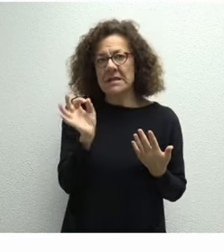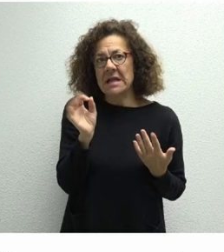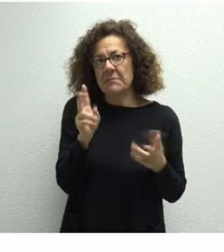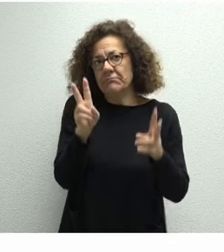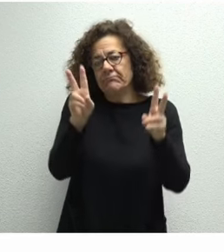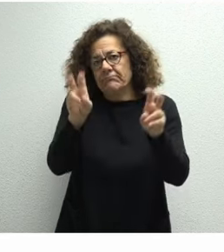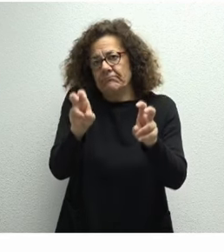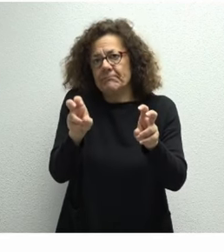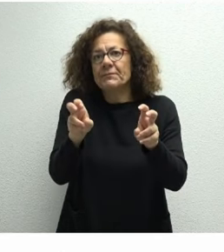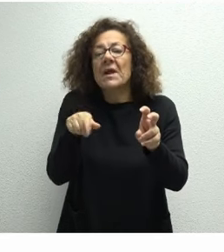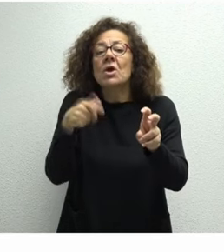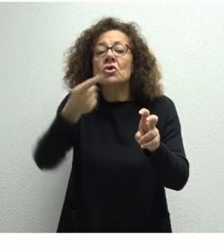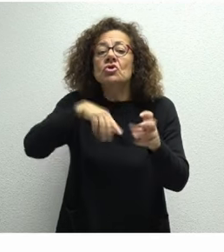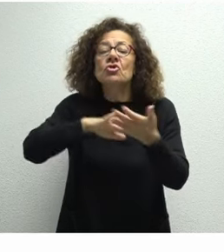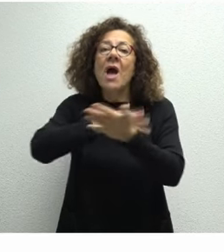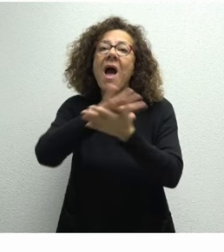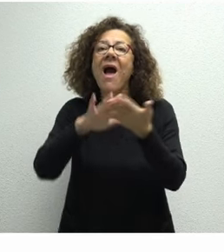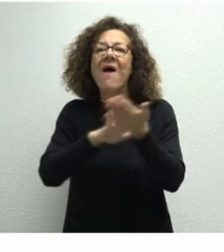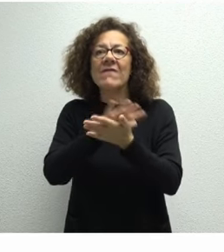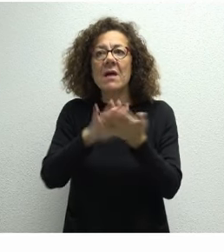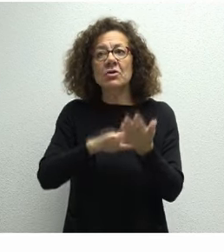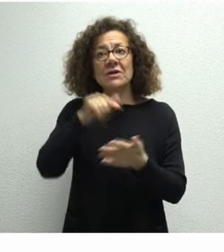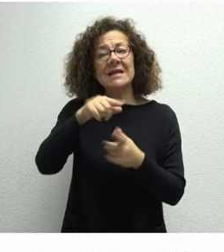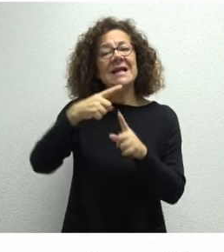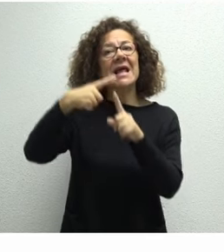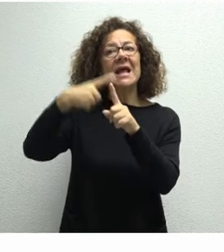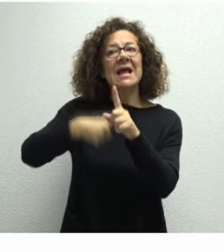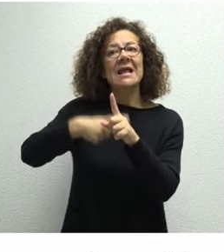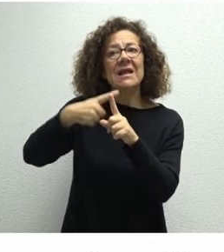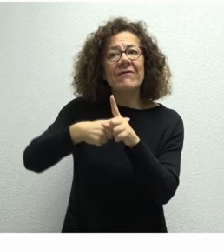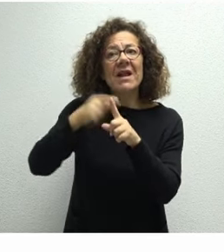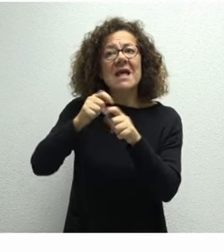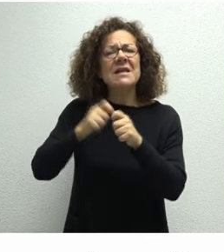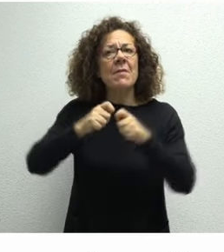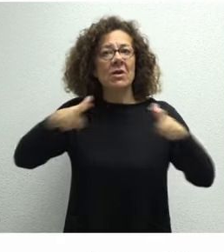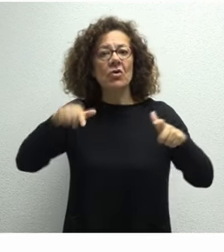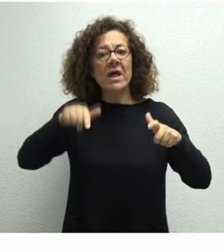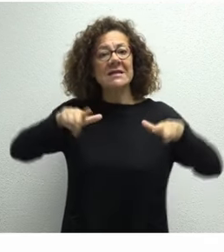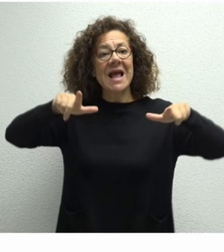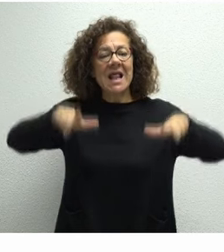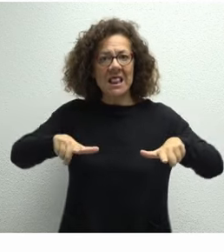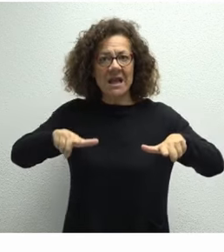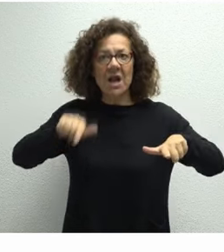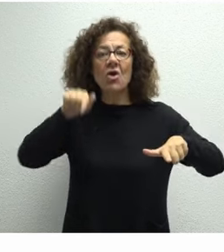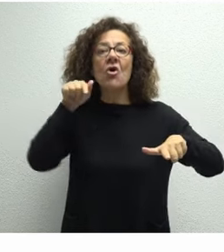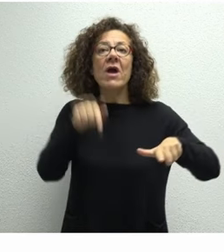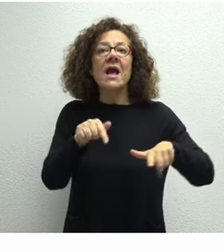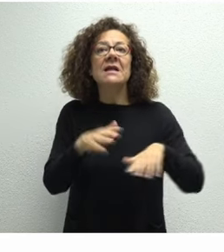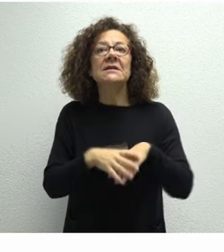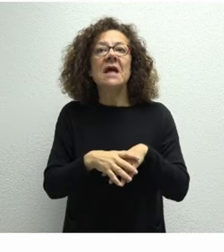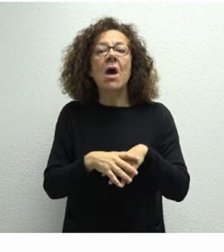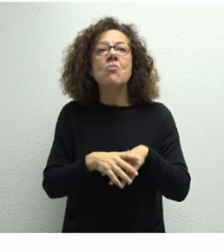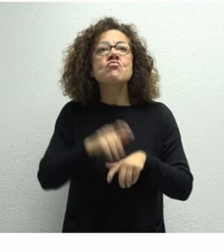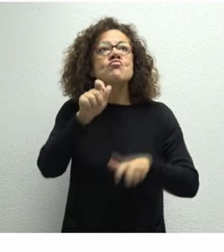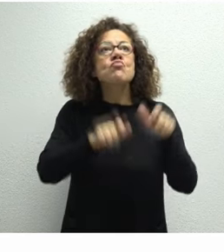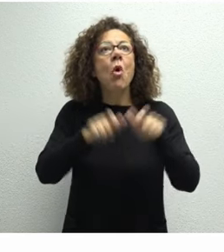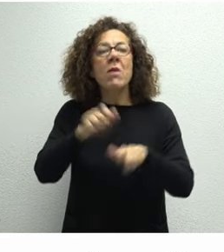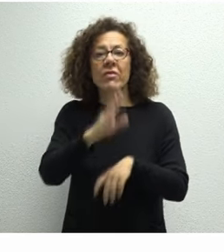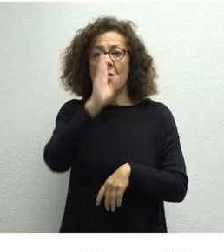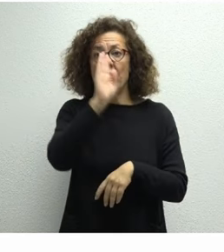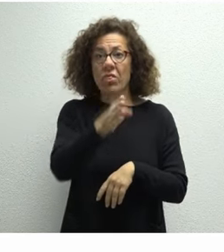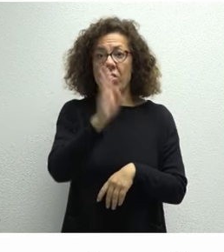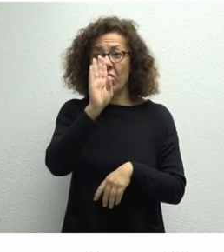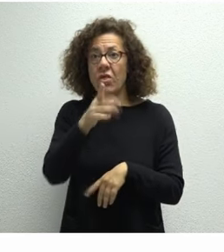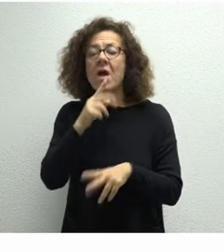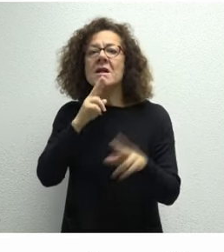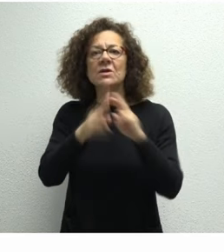no estamos hablando de de esa de ese nivel esa magnitud ese escenario no esa población Diana a la que debemos dar